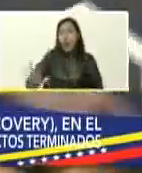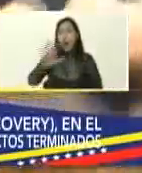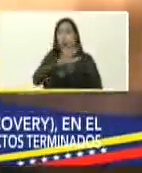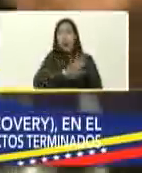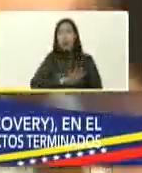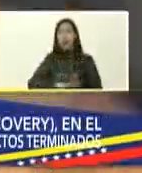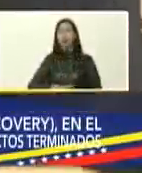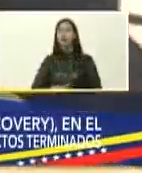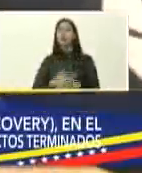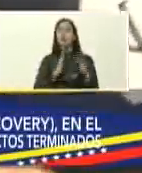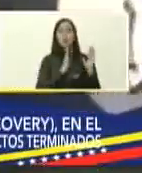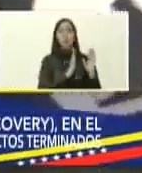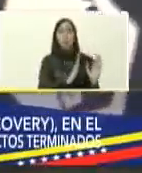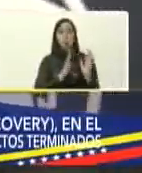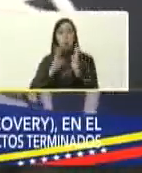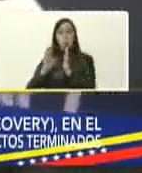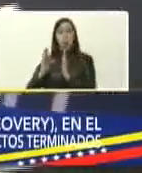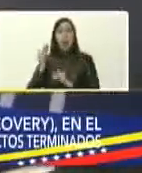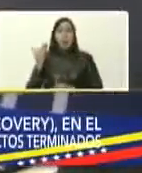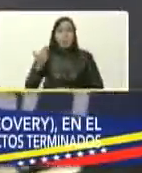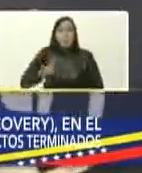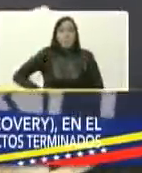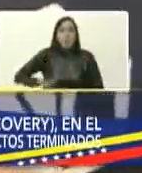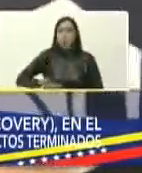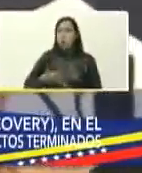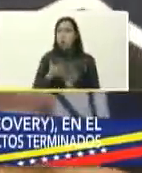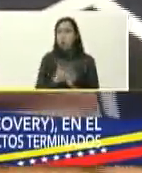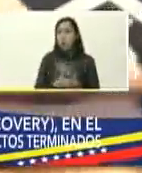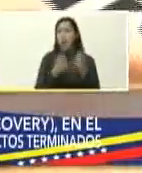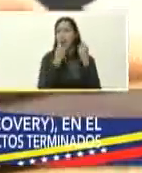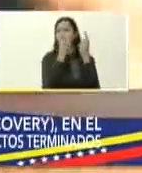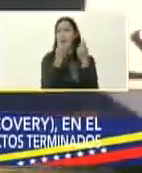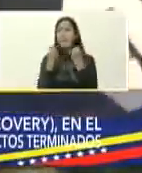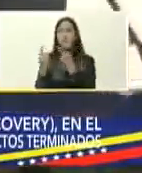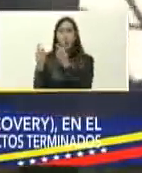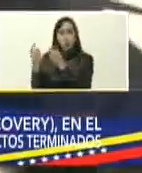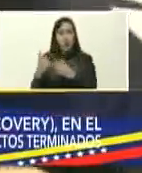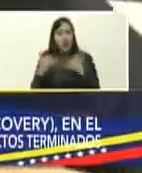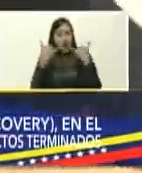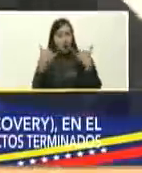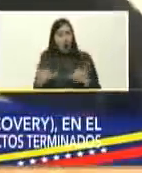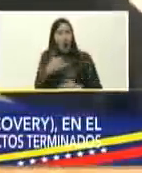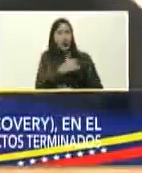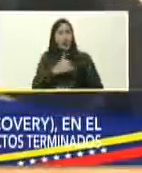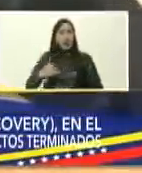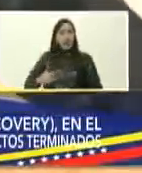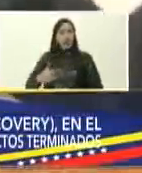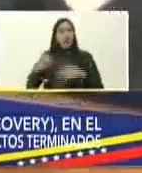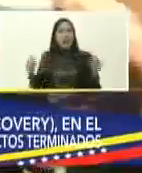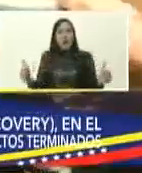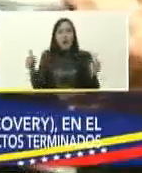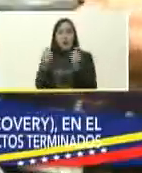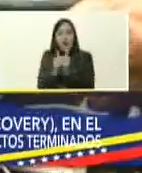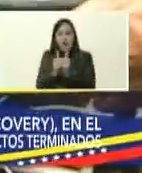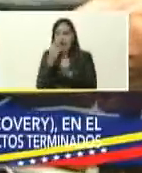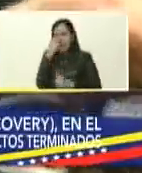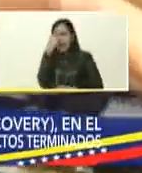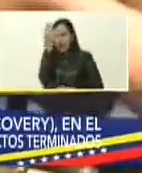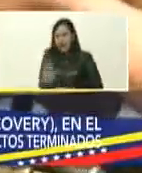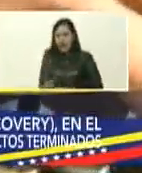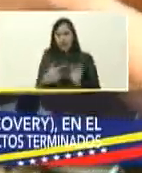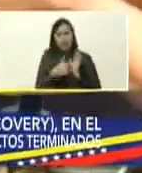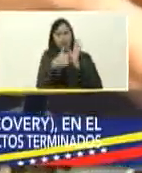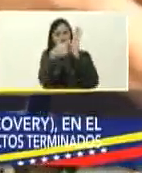pasamos a una fase importantísima que es la exportación. Queremos entonces que nos acompañe a ver y a hacer